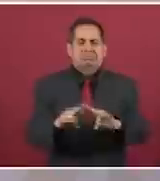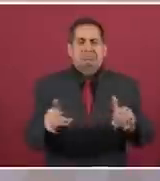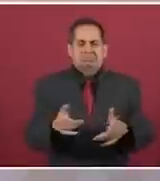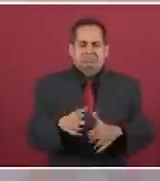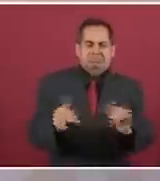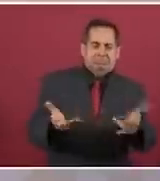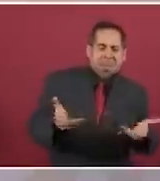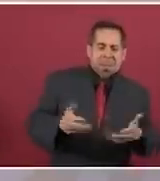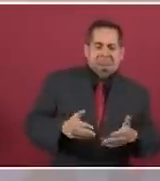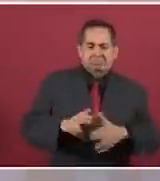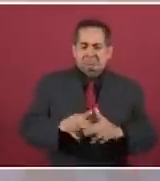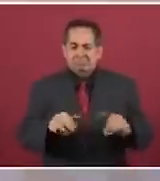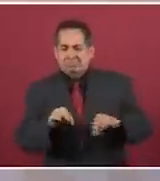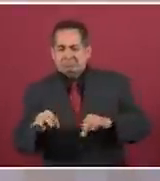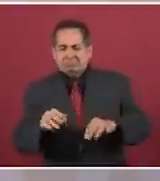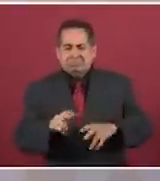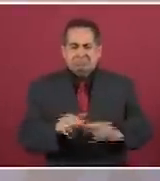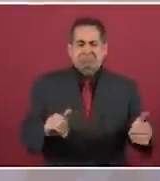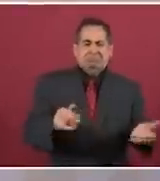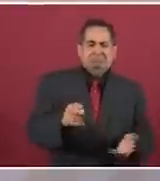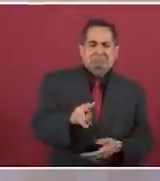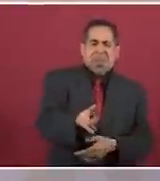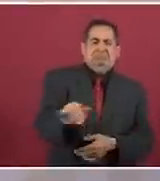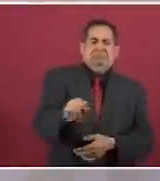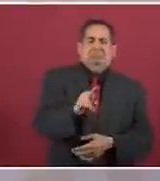que ni estudian ni trabajan.